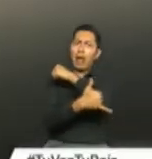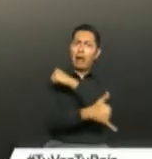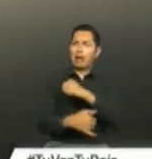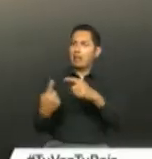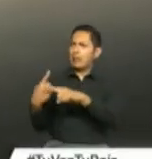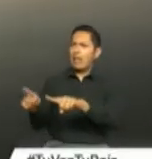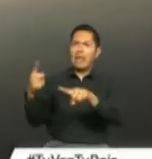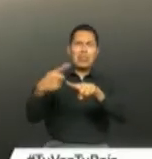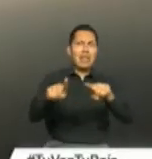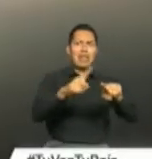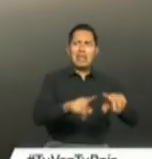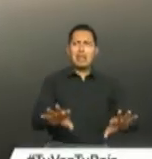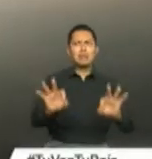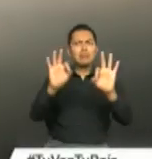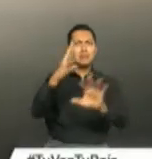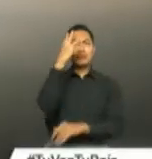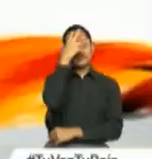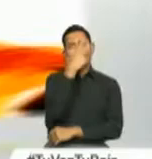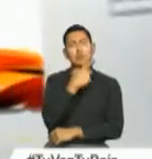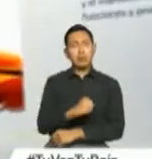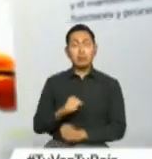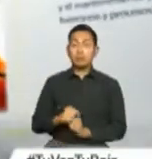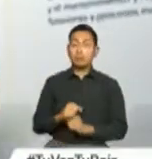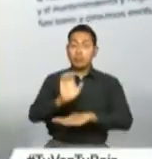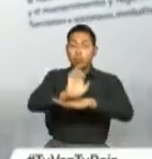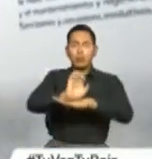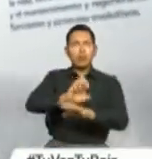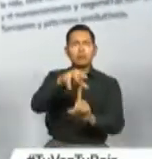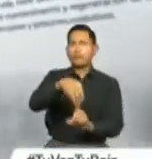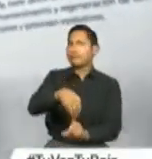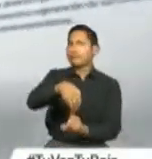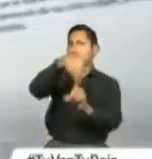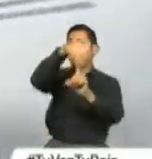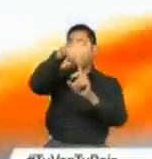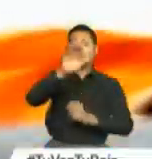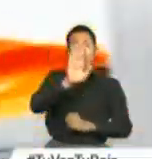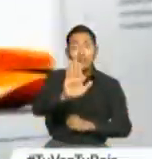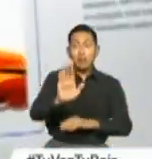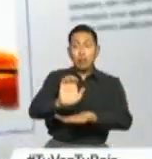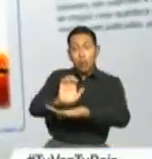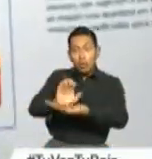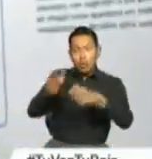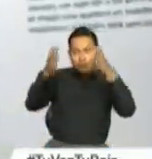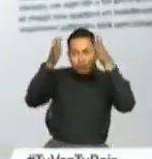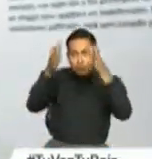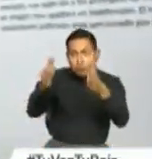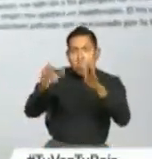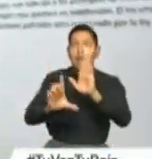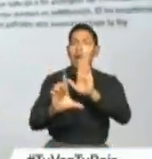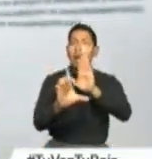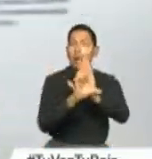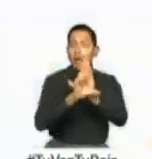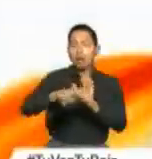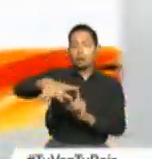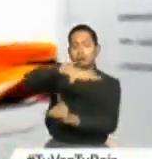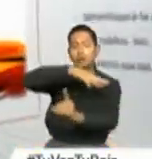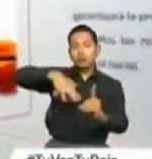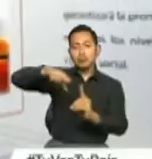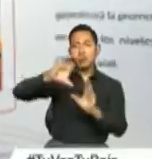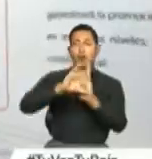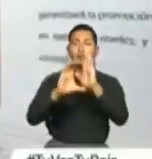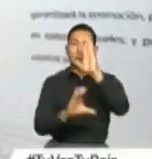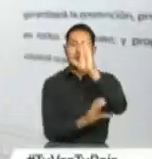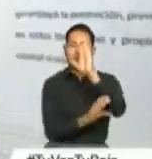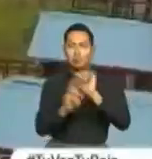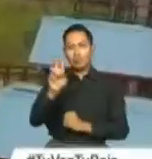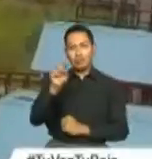Justamente esta singularidad representa un desafío para el Ecuador y su política ambiental, concebida en la Constitución de la República de 2008,